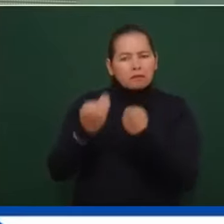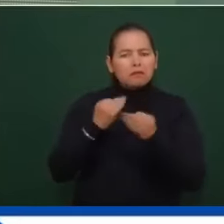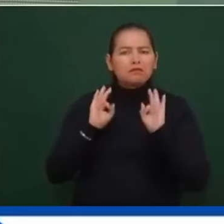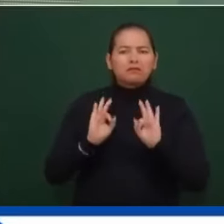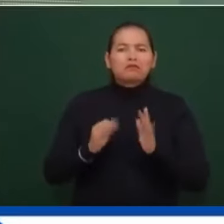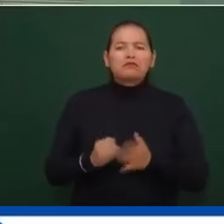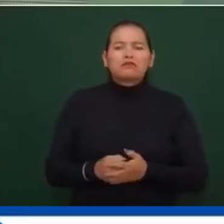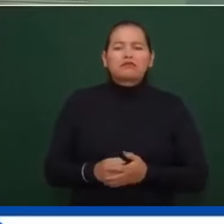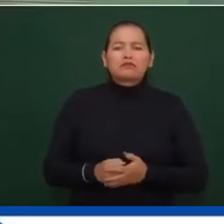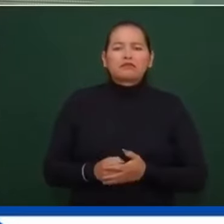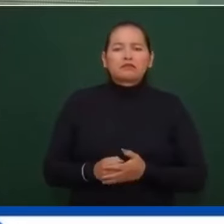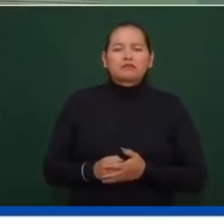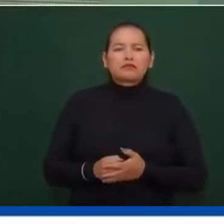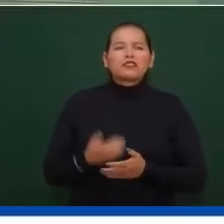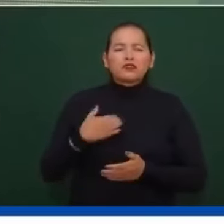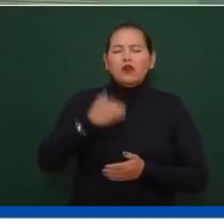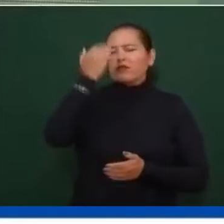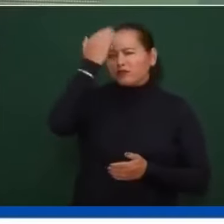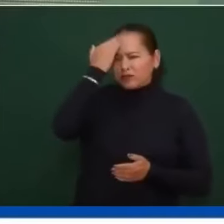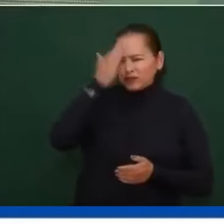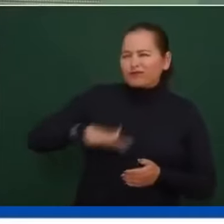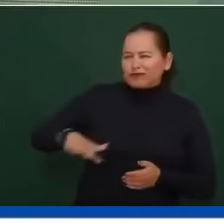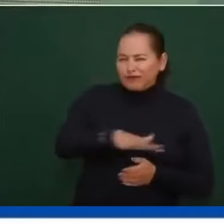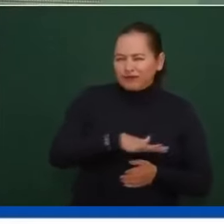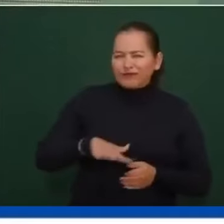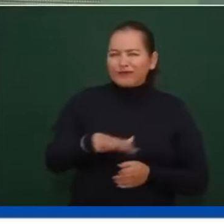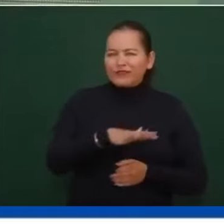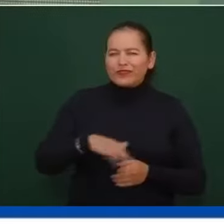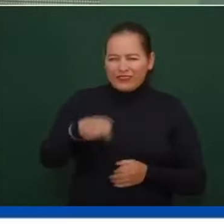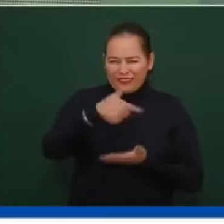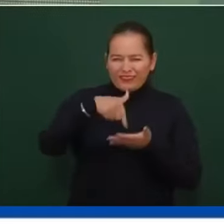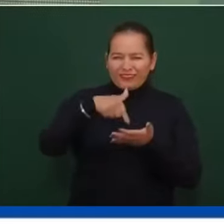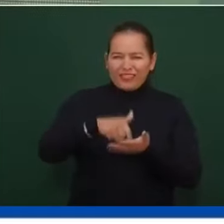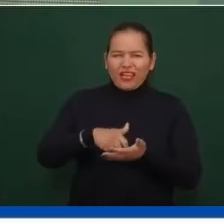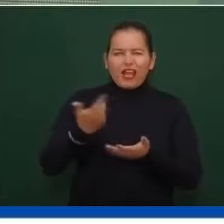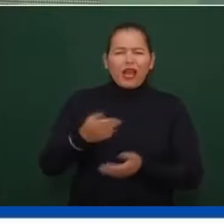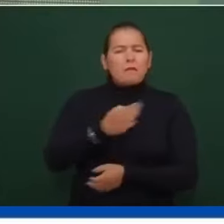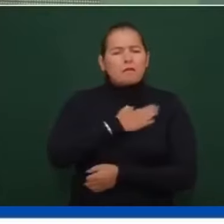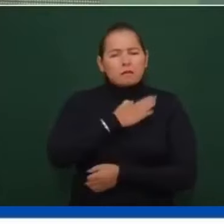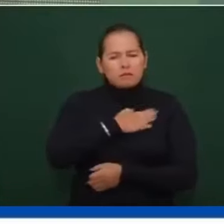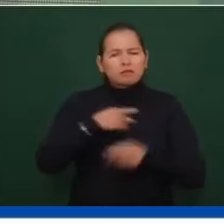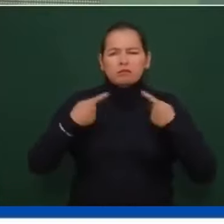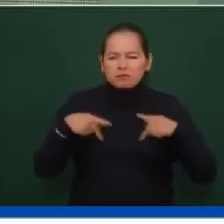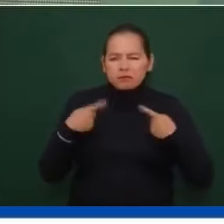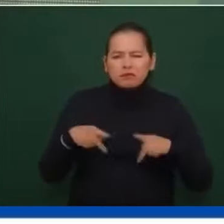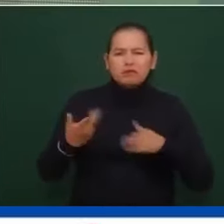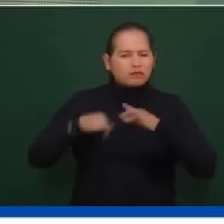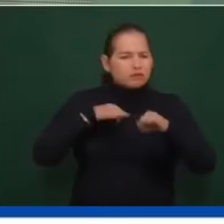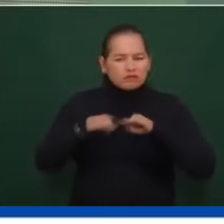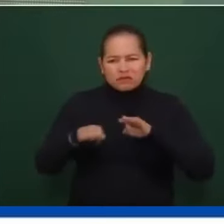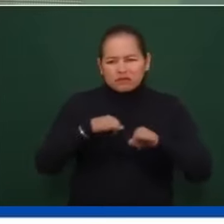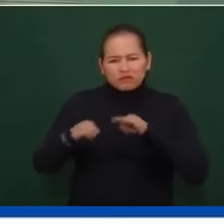conozco pues Oriental desde hace mucho tiempo, gente muy buena, trabajadora, y